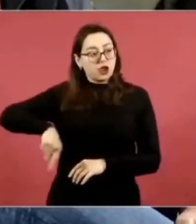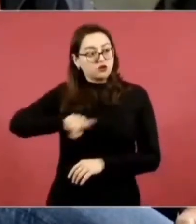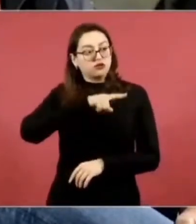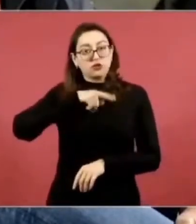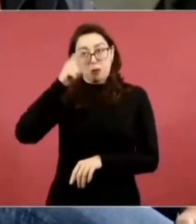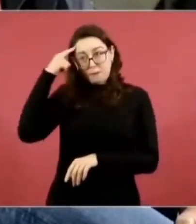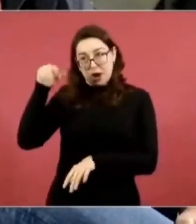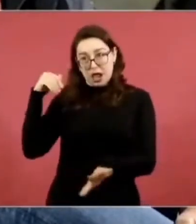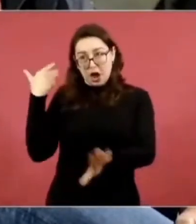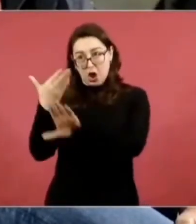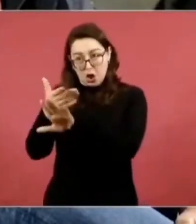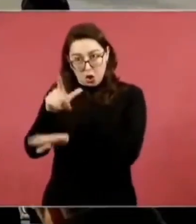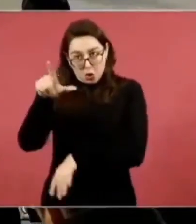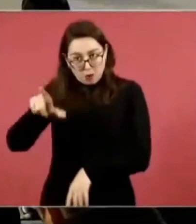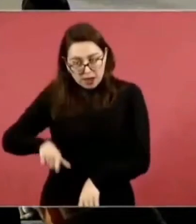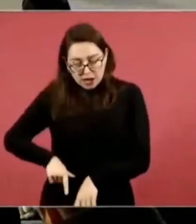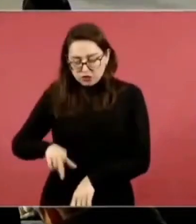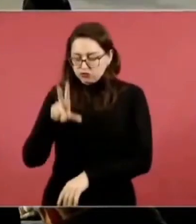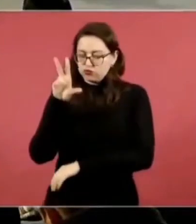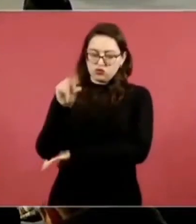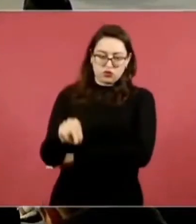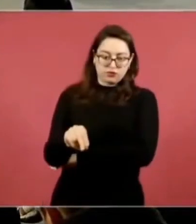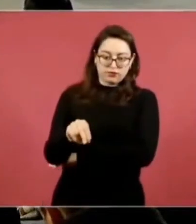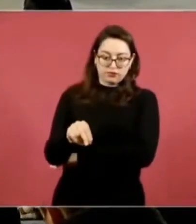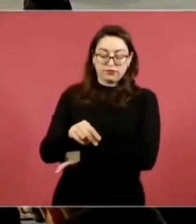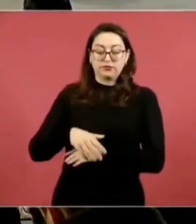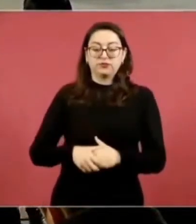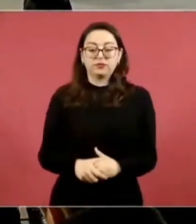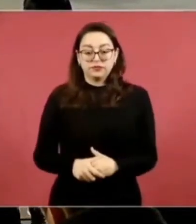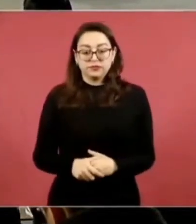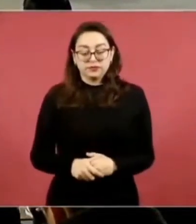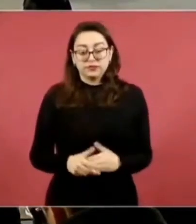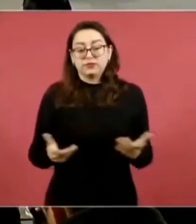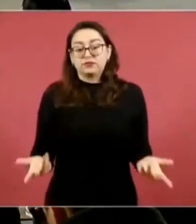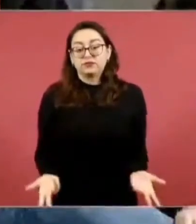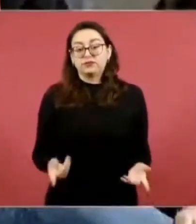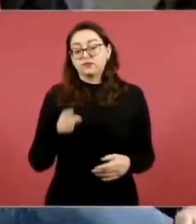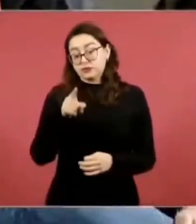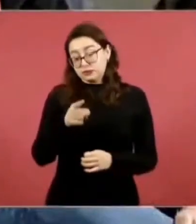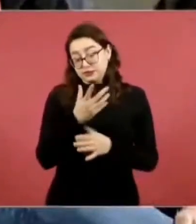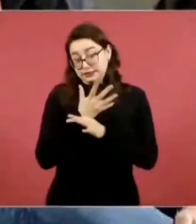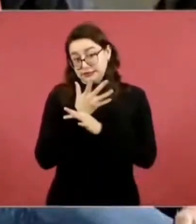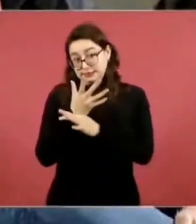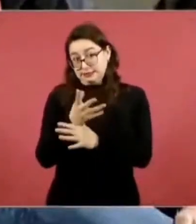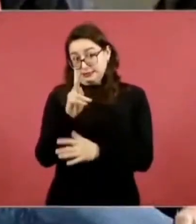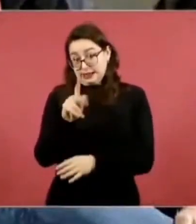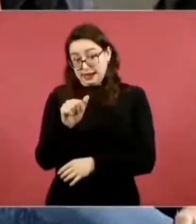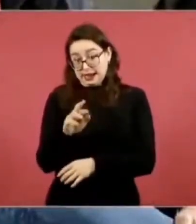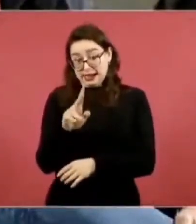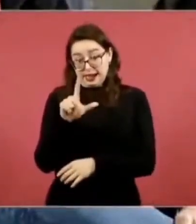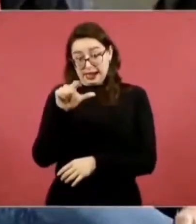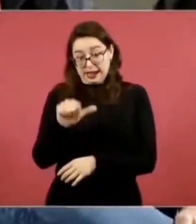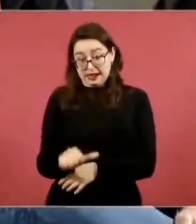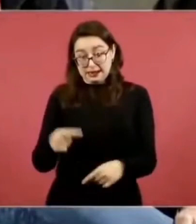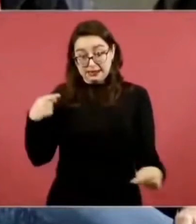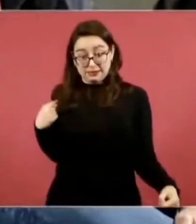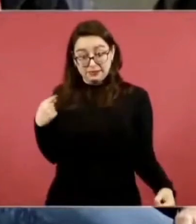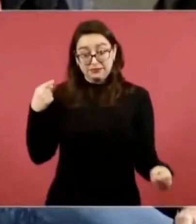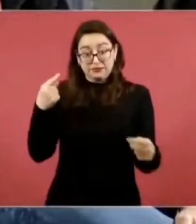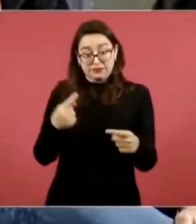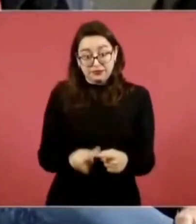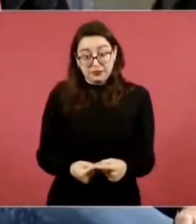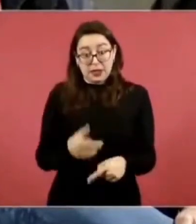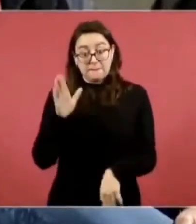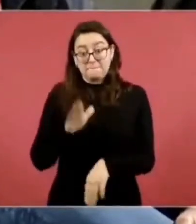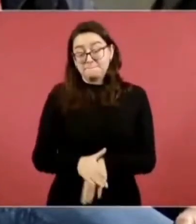gobierno y a esta administración. Cuando usted dice, Carla señaló que en esta administración es donde había